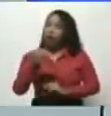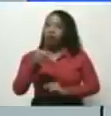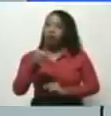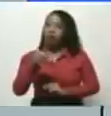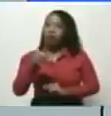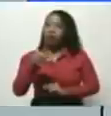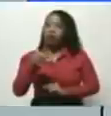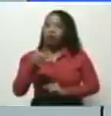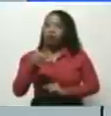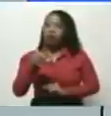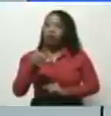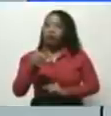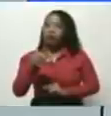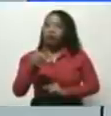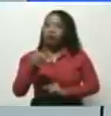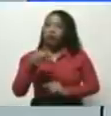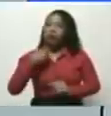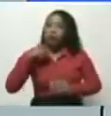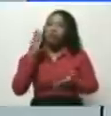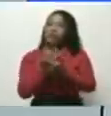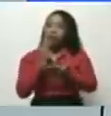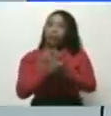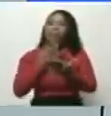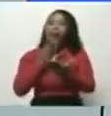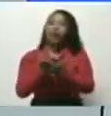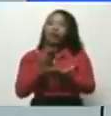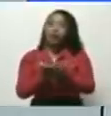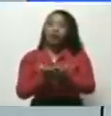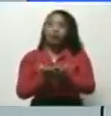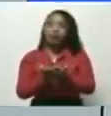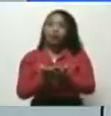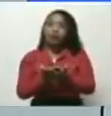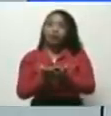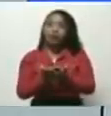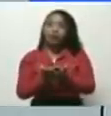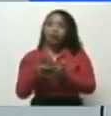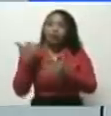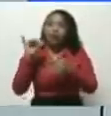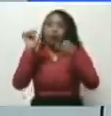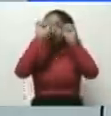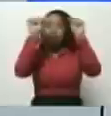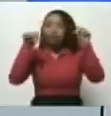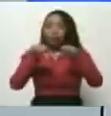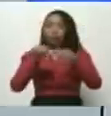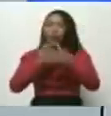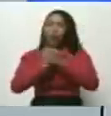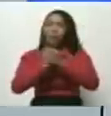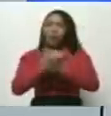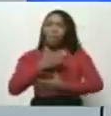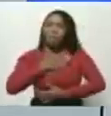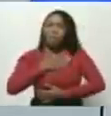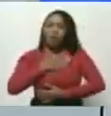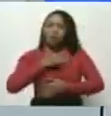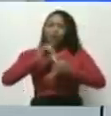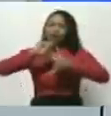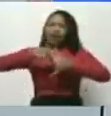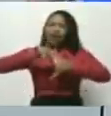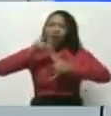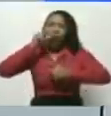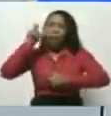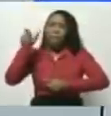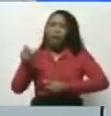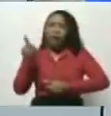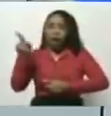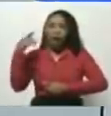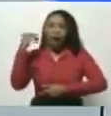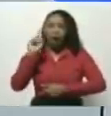he siempre postulado la aplicación del sistema de un amigo mío, que es el ingeniero Rafik Deryani. Él